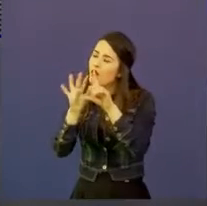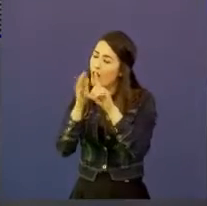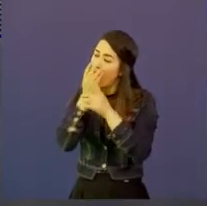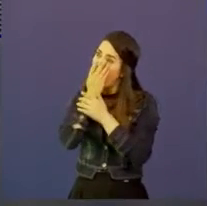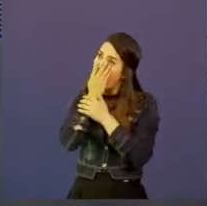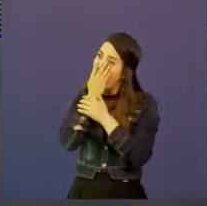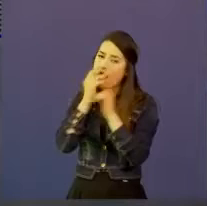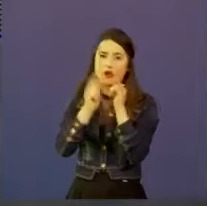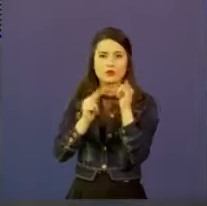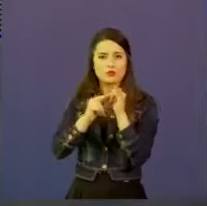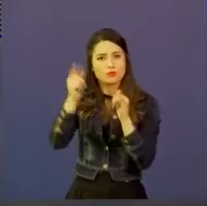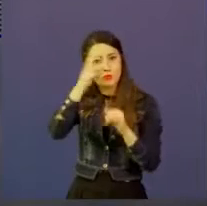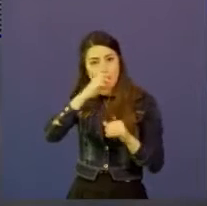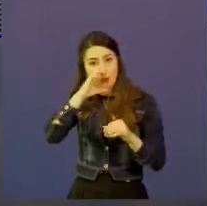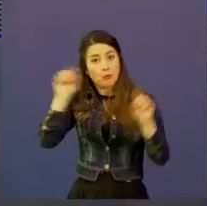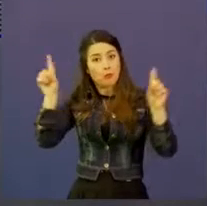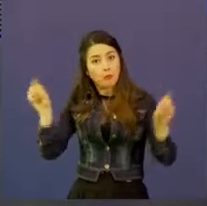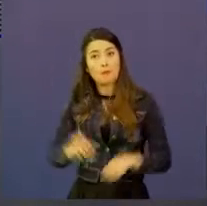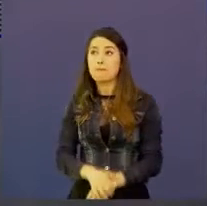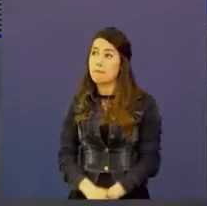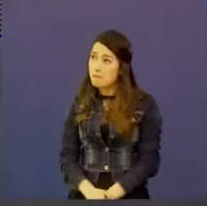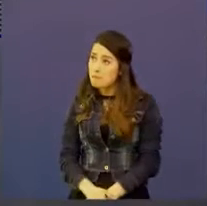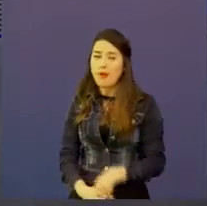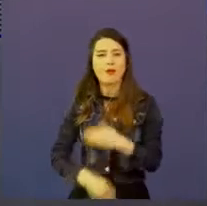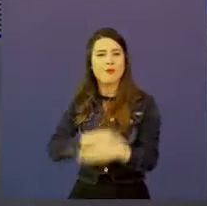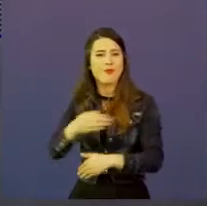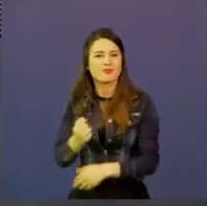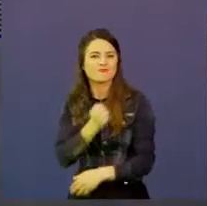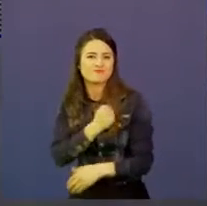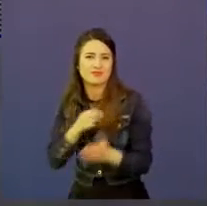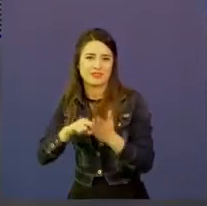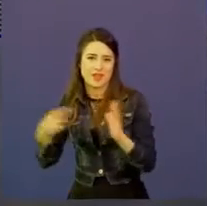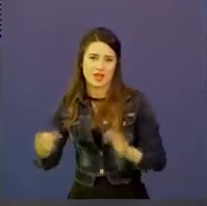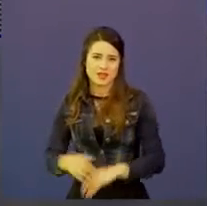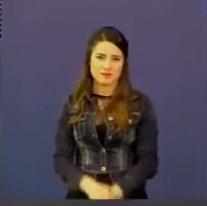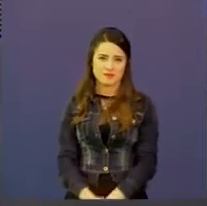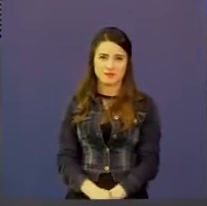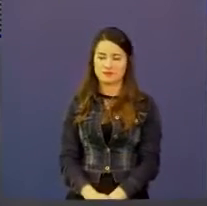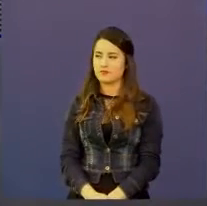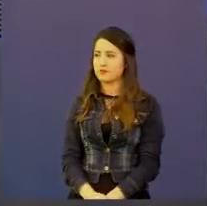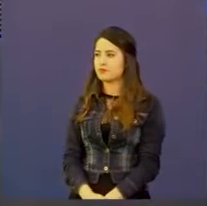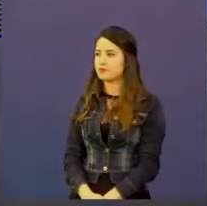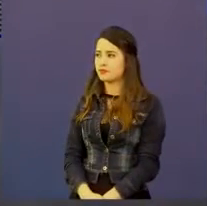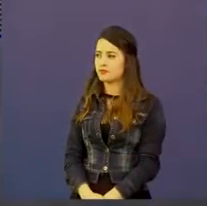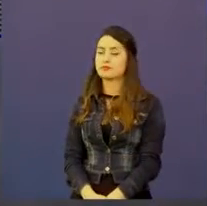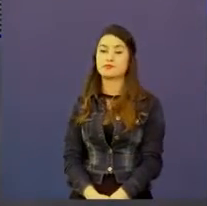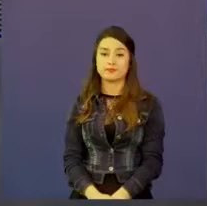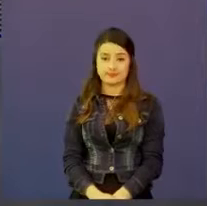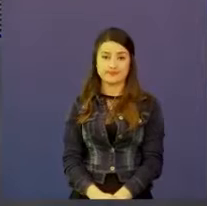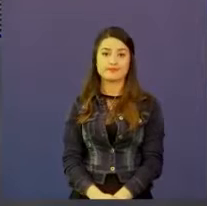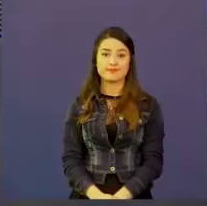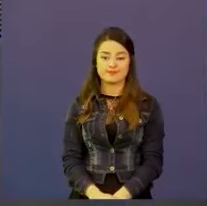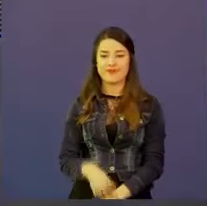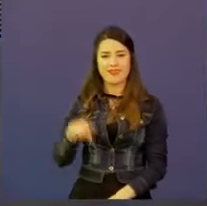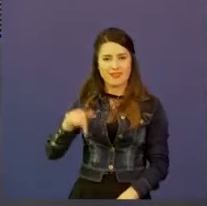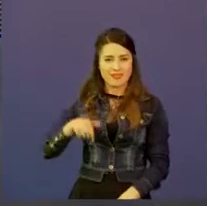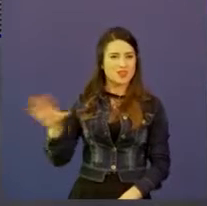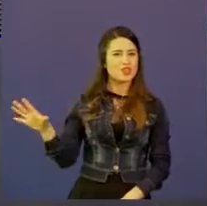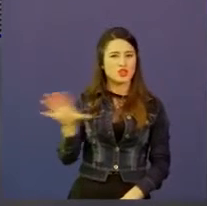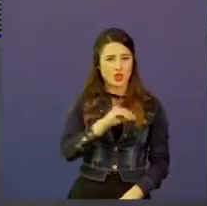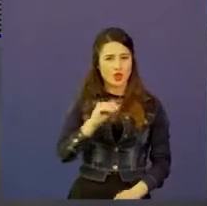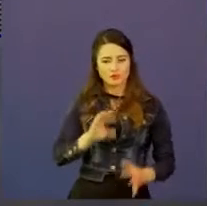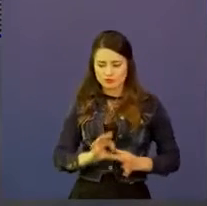una magia impresionante. Sí, nosotros hemos construido pues acá en conjunto unas mallas curriculares